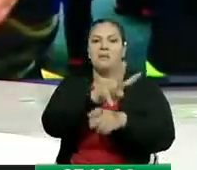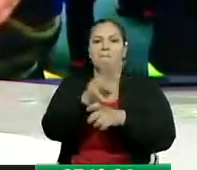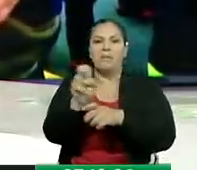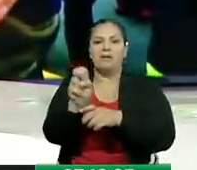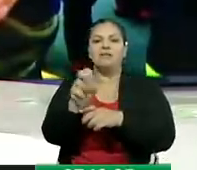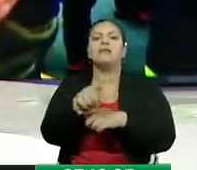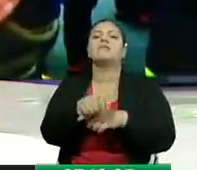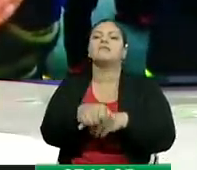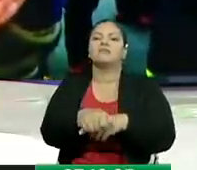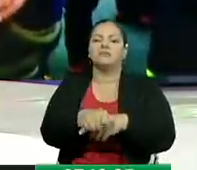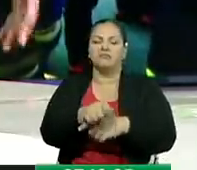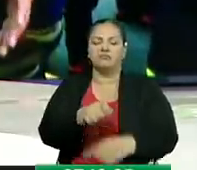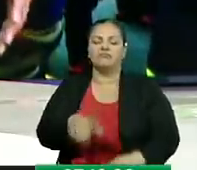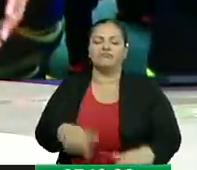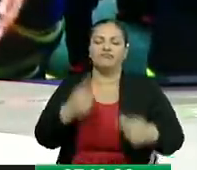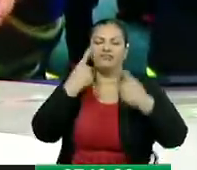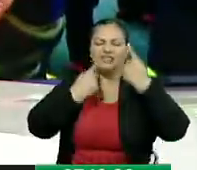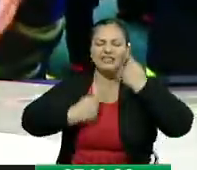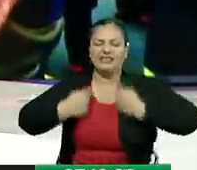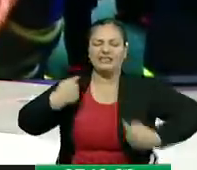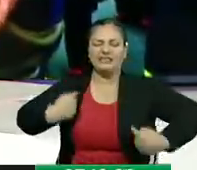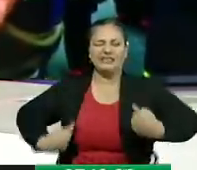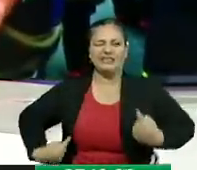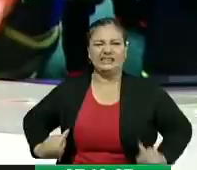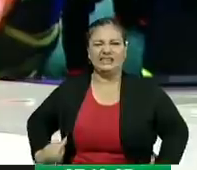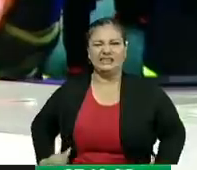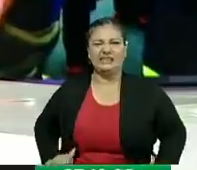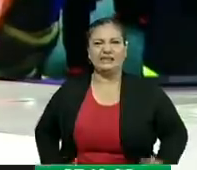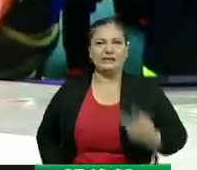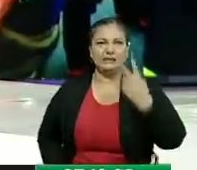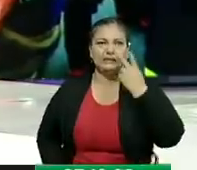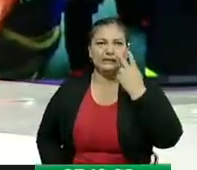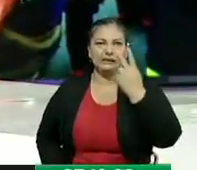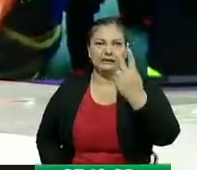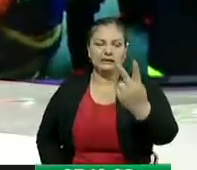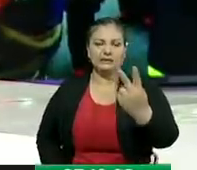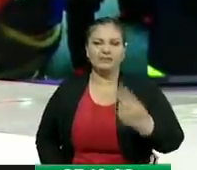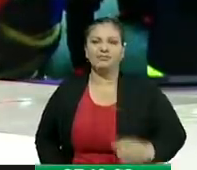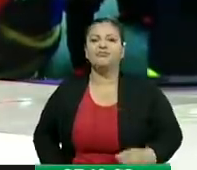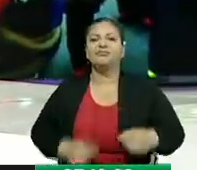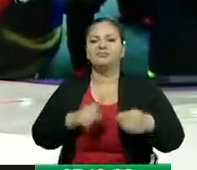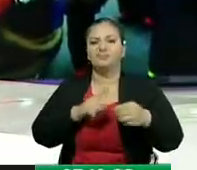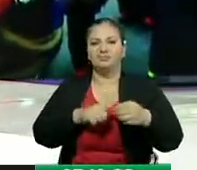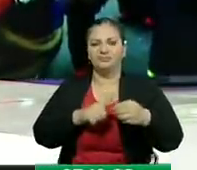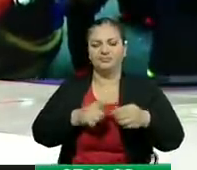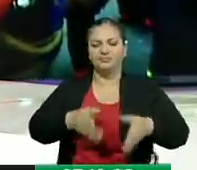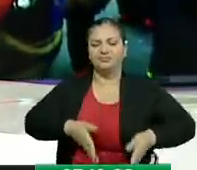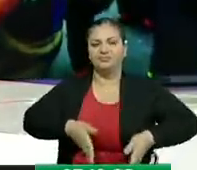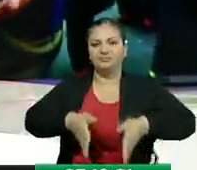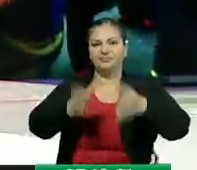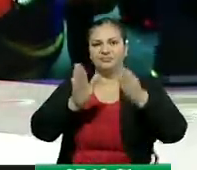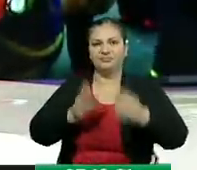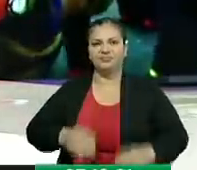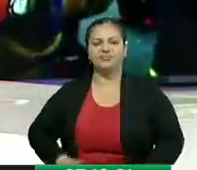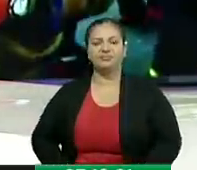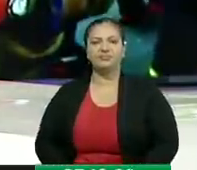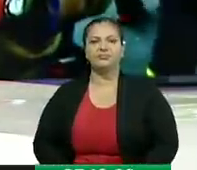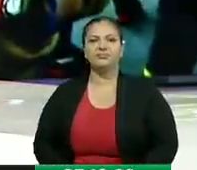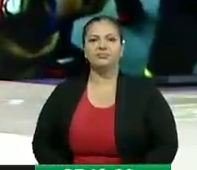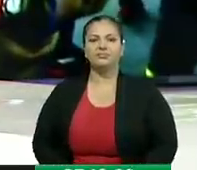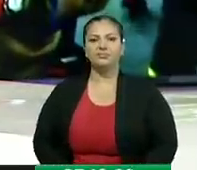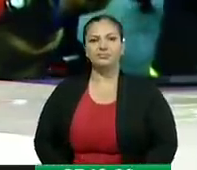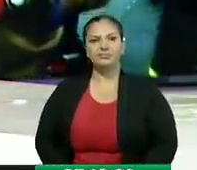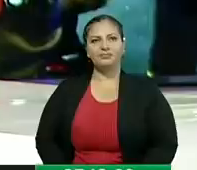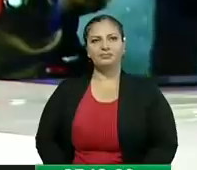de Paluquillo, en el sector conocido como la curva de la muerte, en la vía Pifo Papayacta. Regresamos con ustedes a estudios. Buen